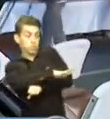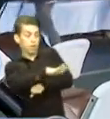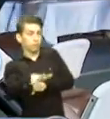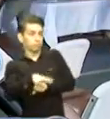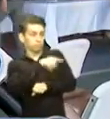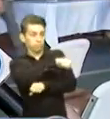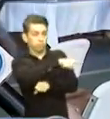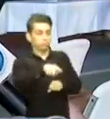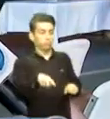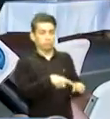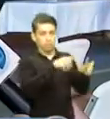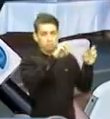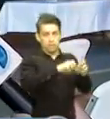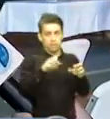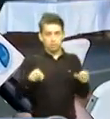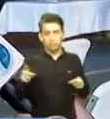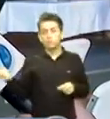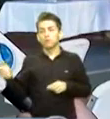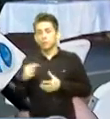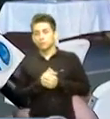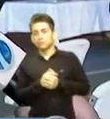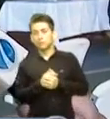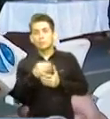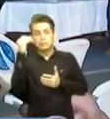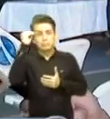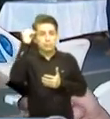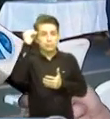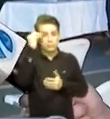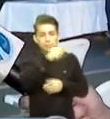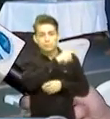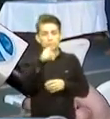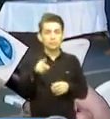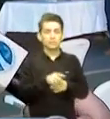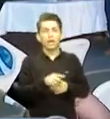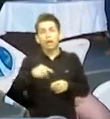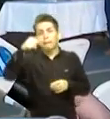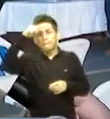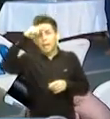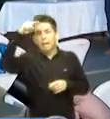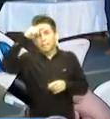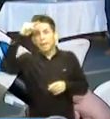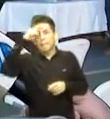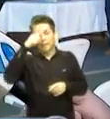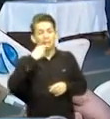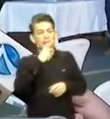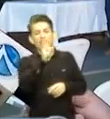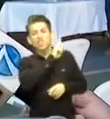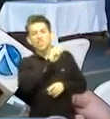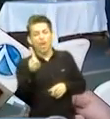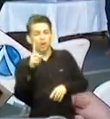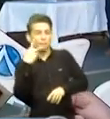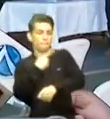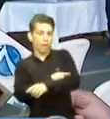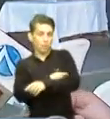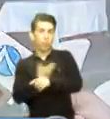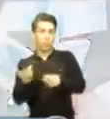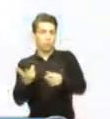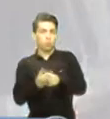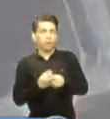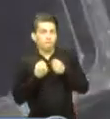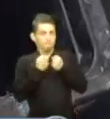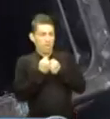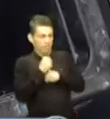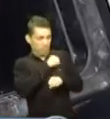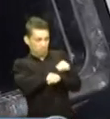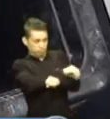están haciendo una labor negativa que tiene y permea muy fuerte a nivel de las comunidades.